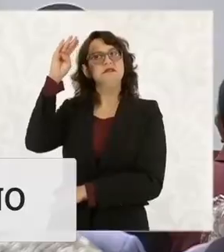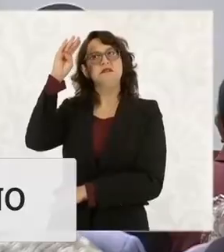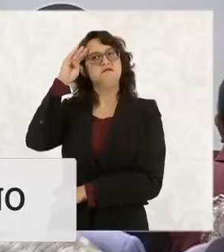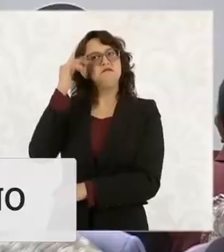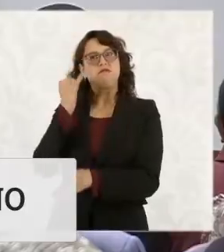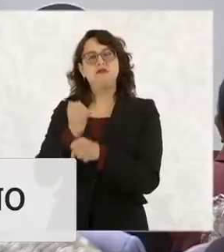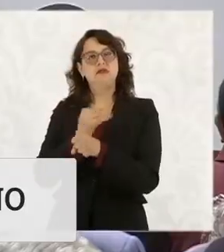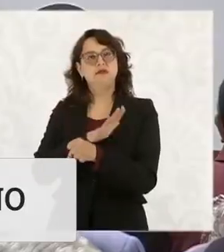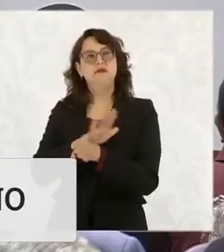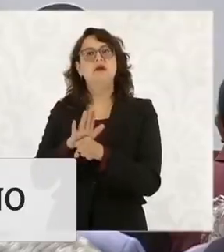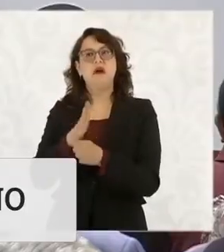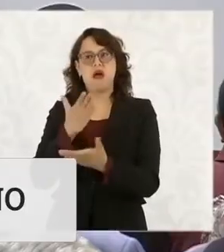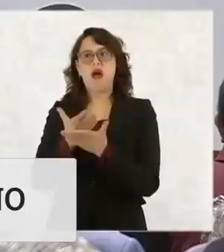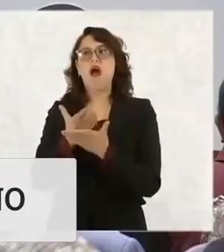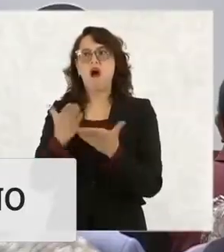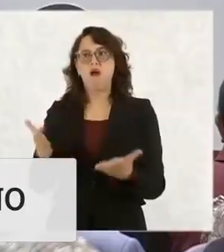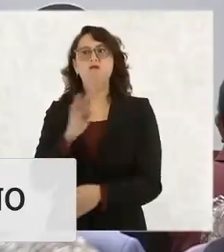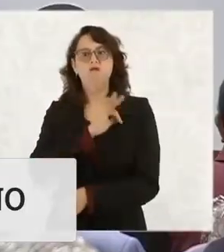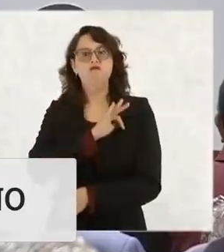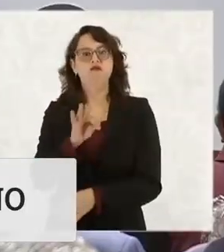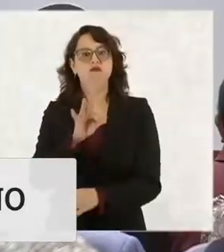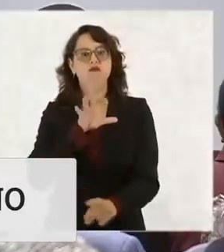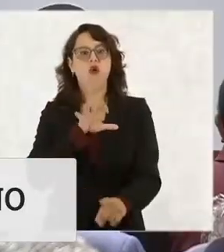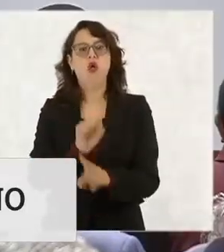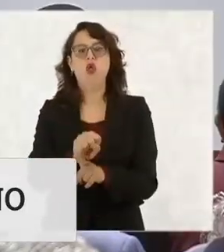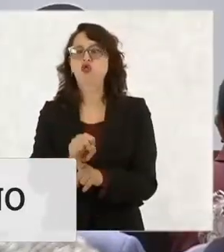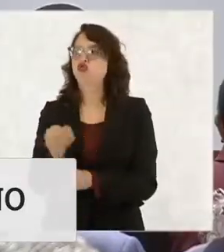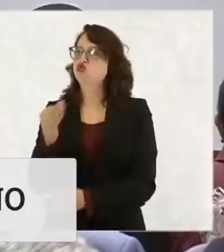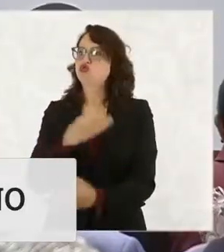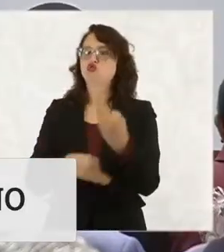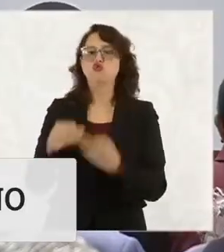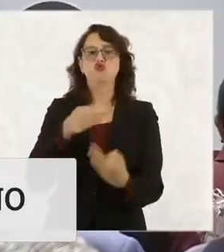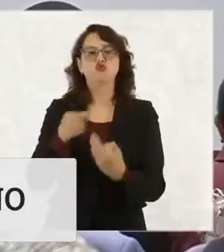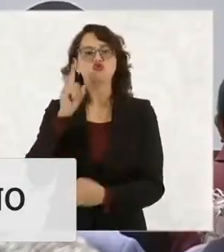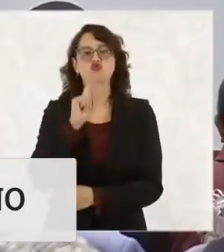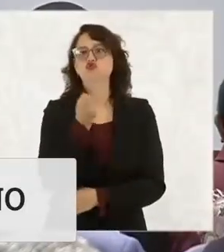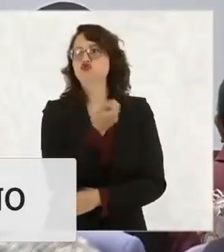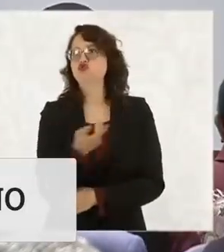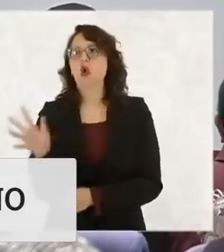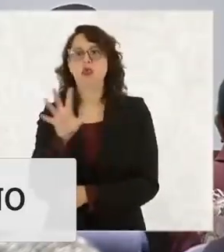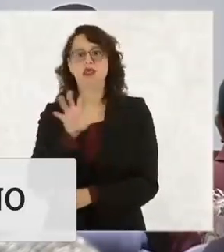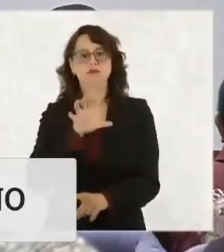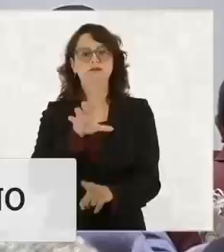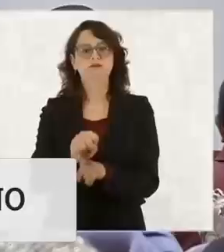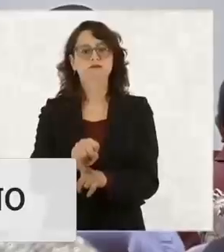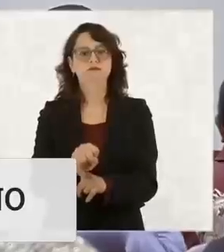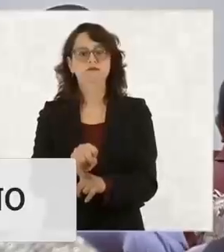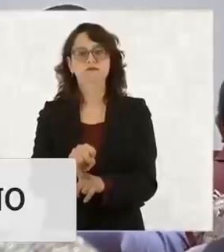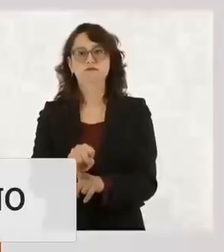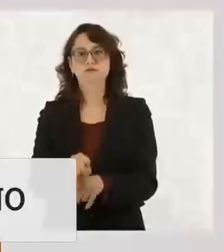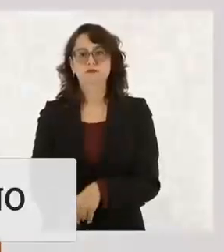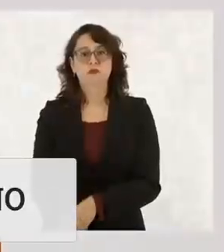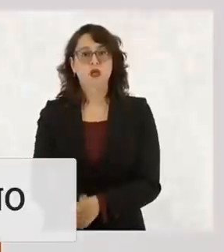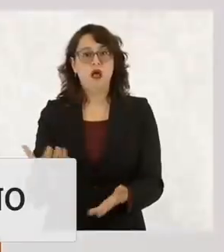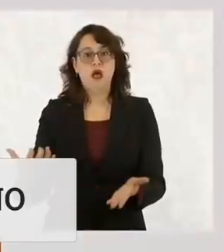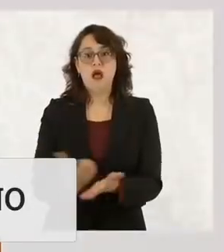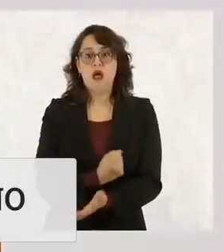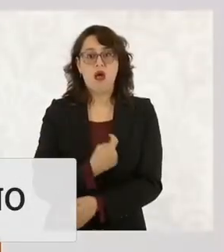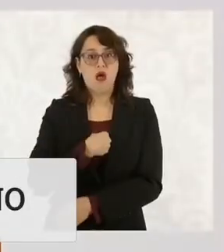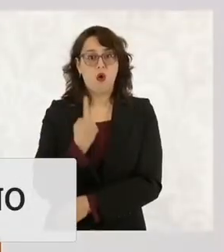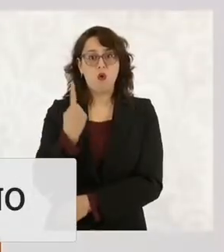derribar. Llegamos todas. Además, esta no es la victoria de una sola